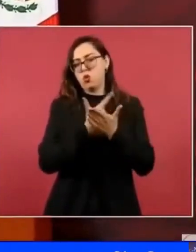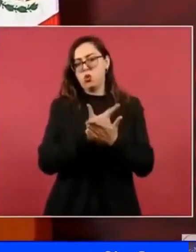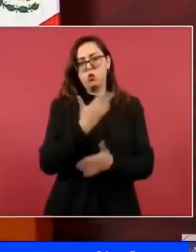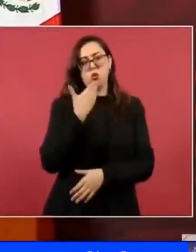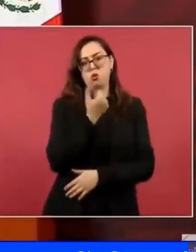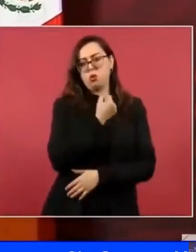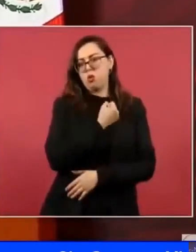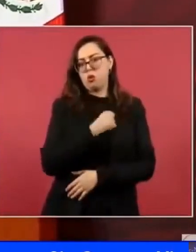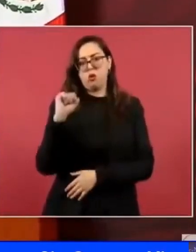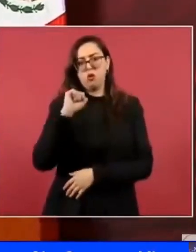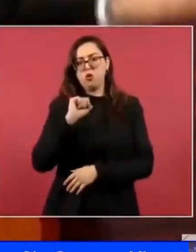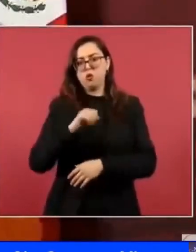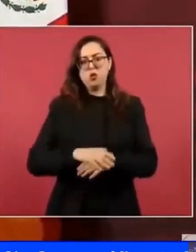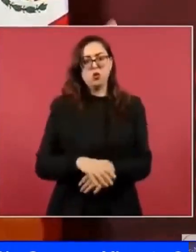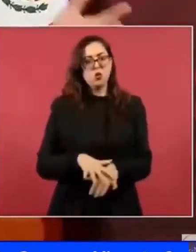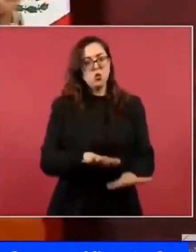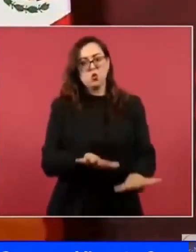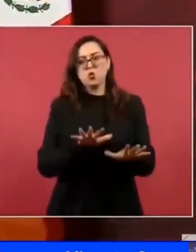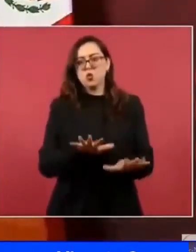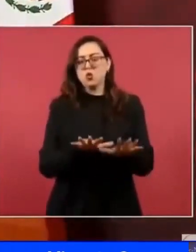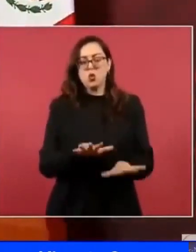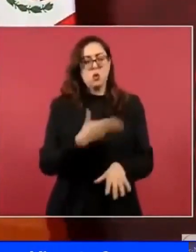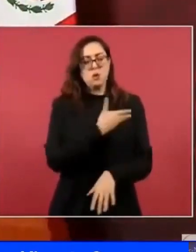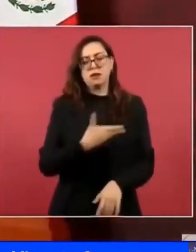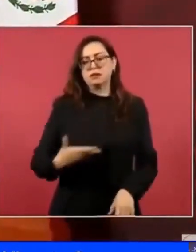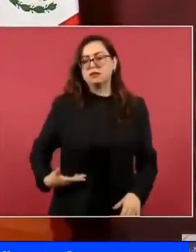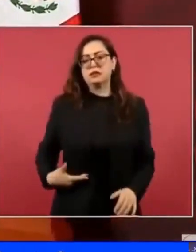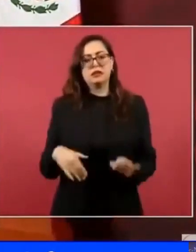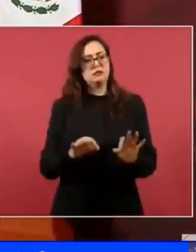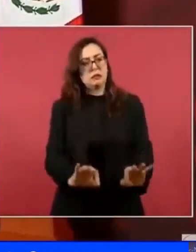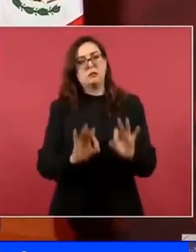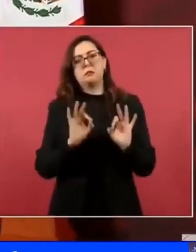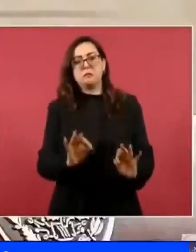que fue un extraordinario gobernante.